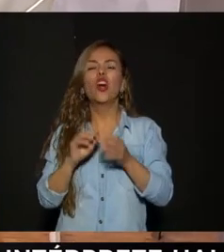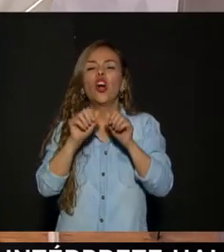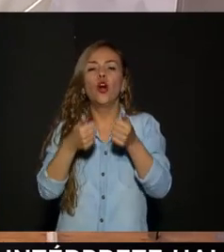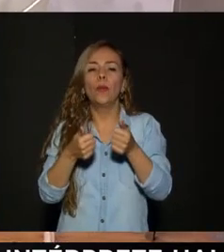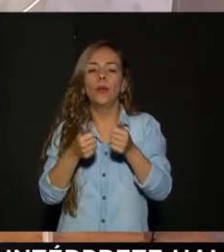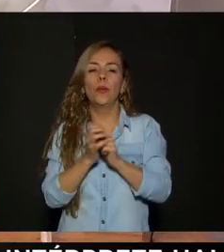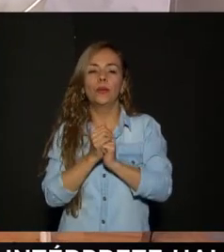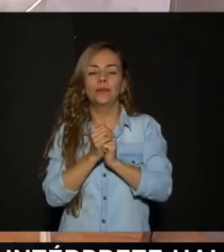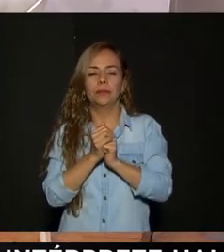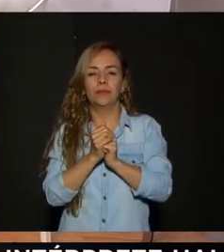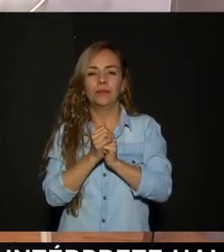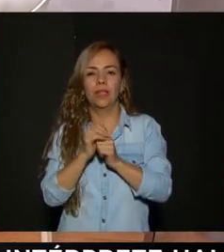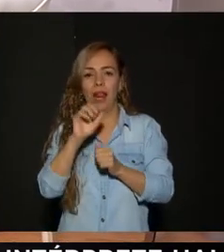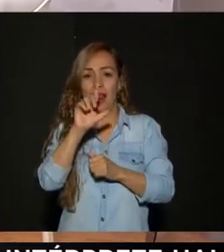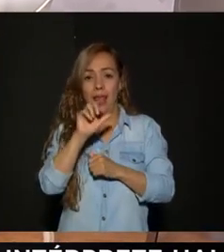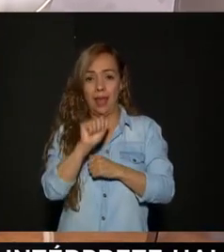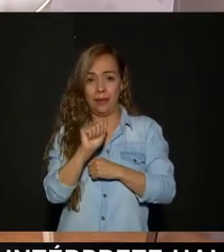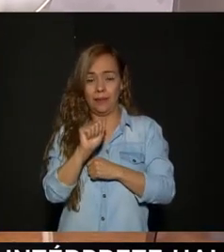es la,